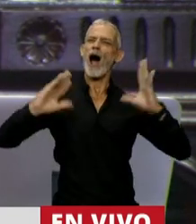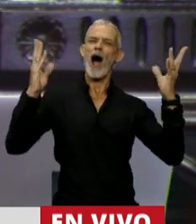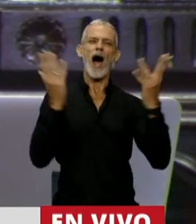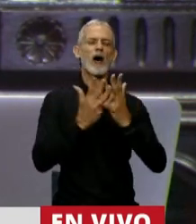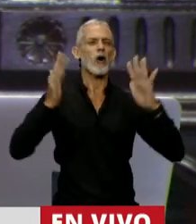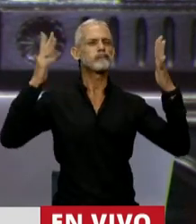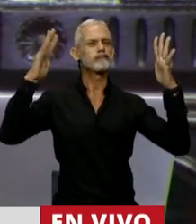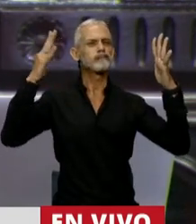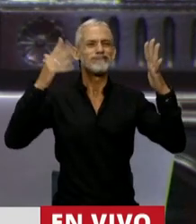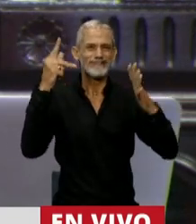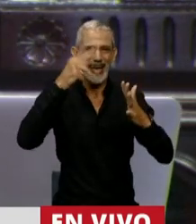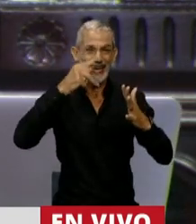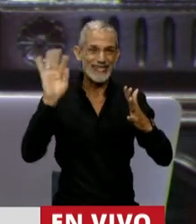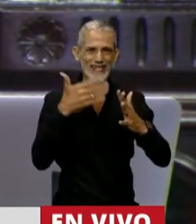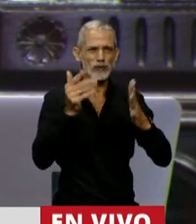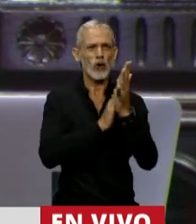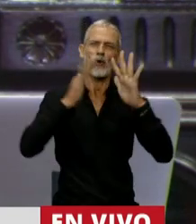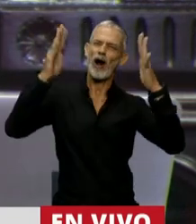el aplausómetro kirchnerista,